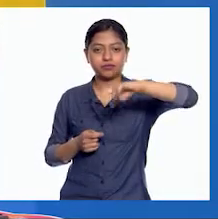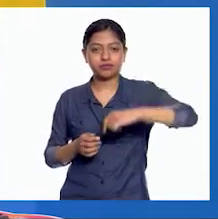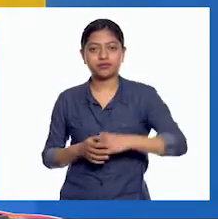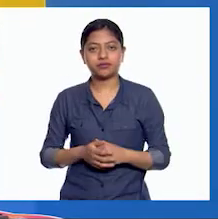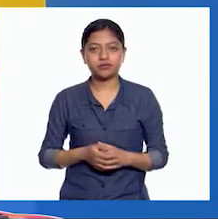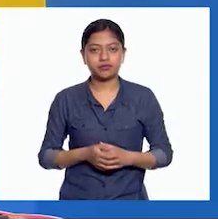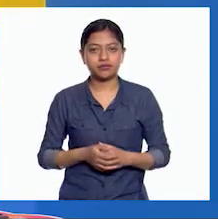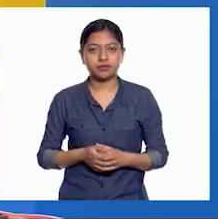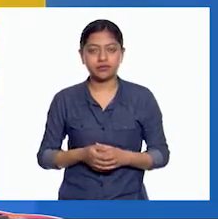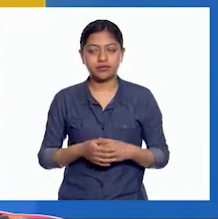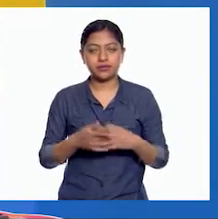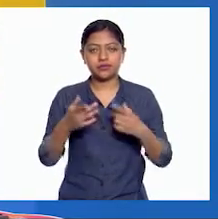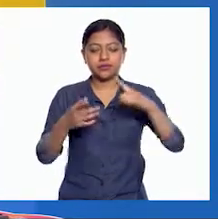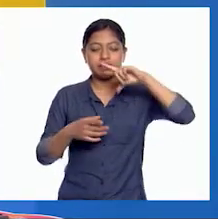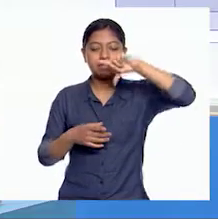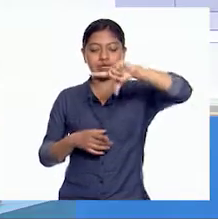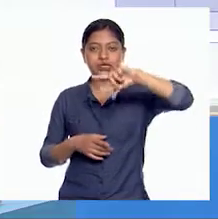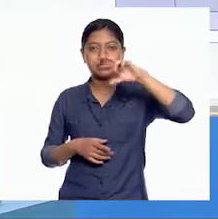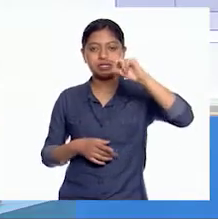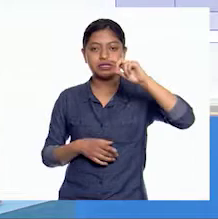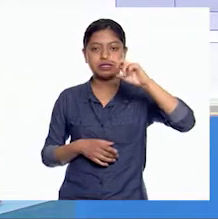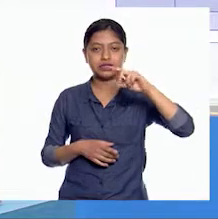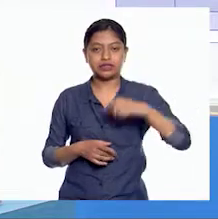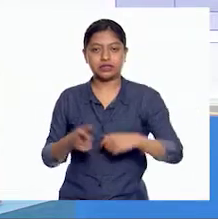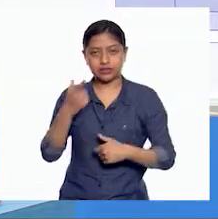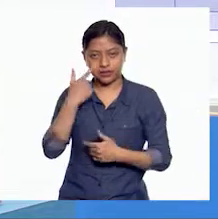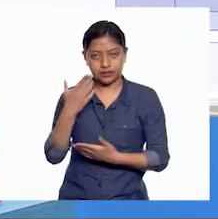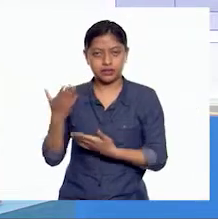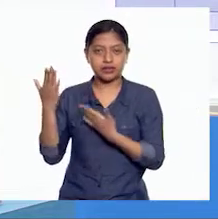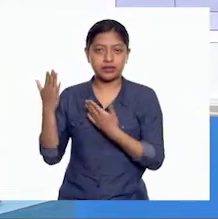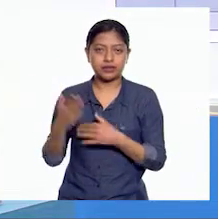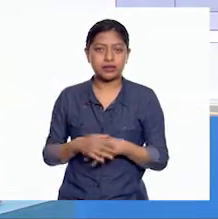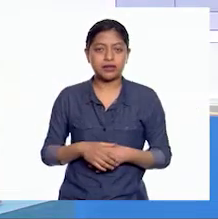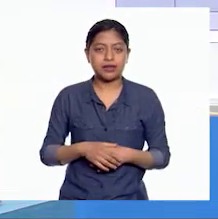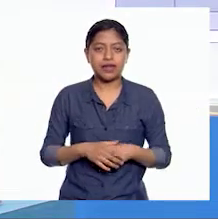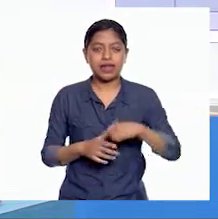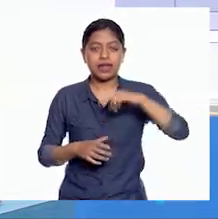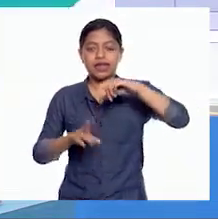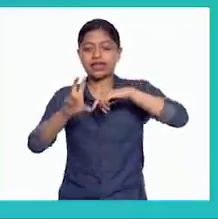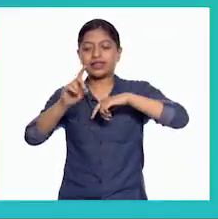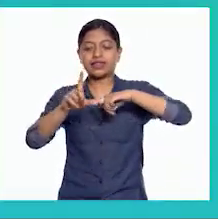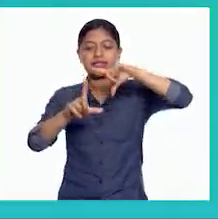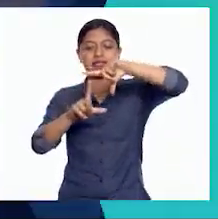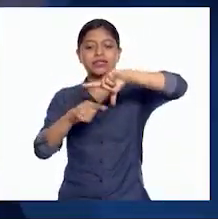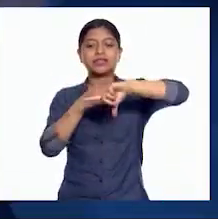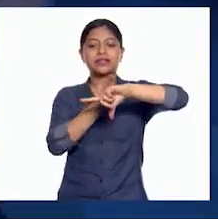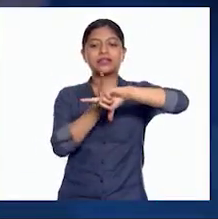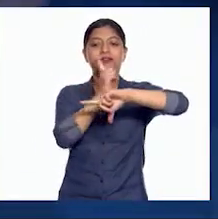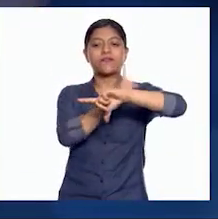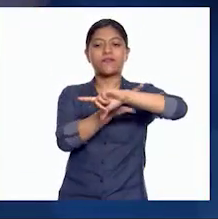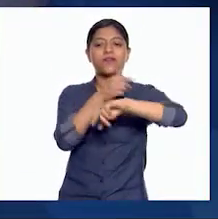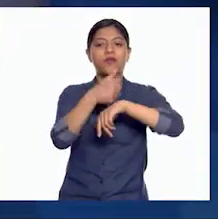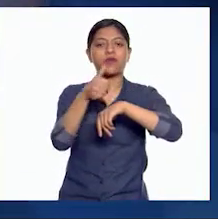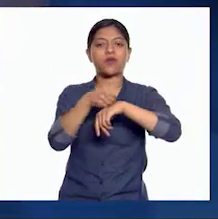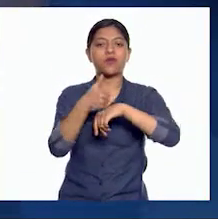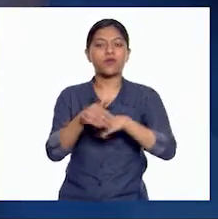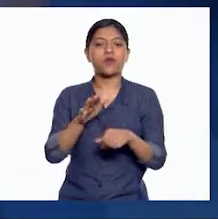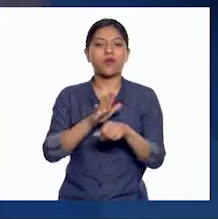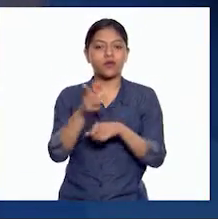de 30. Observemos los divisores que María encontró en la tabla. ¿Qué relaciones